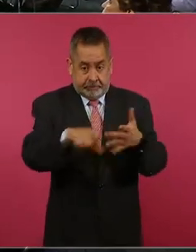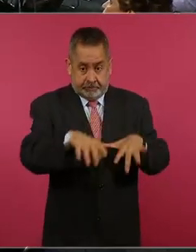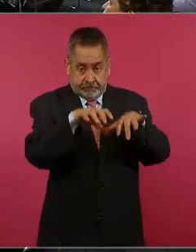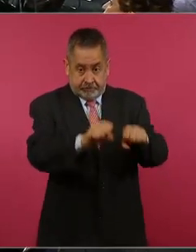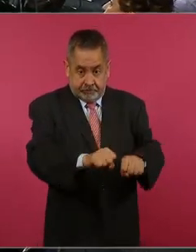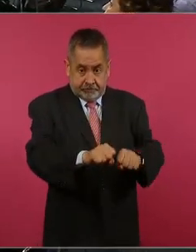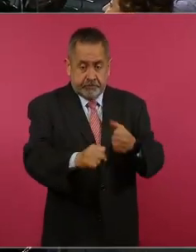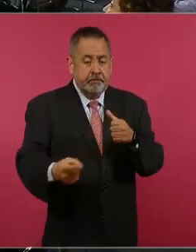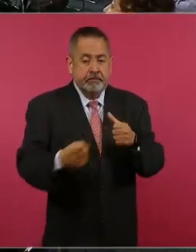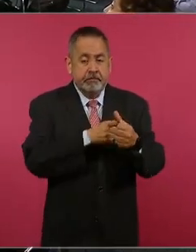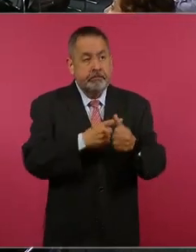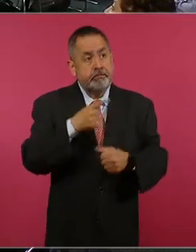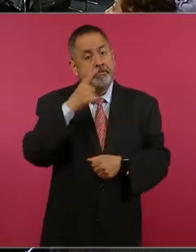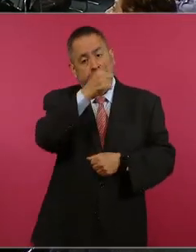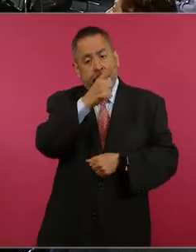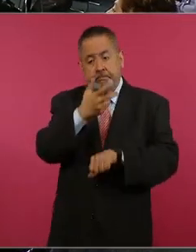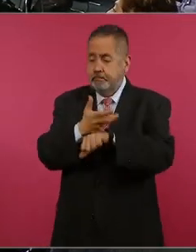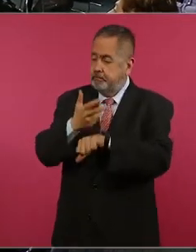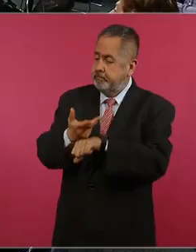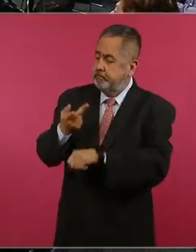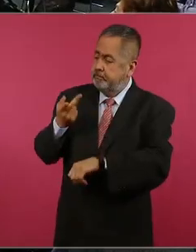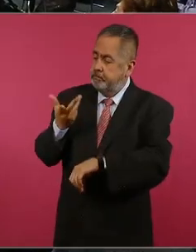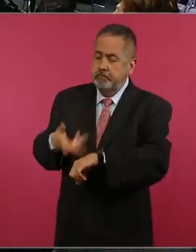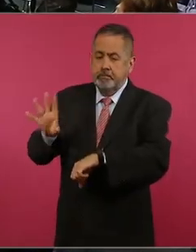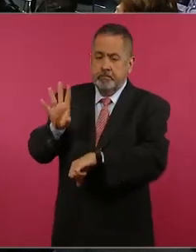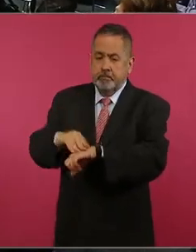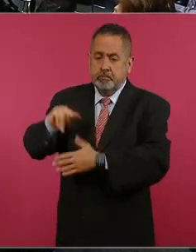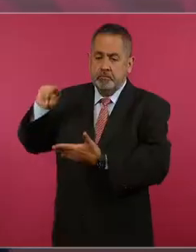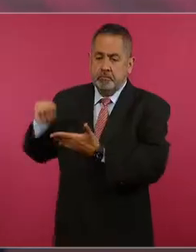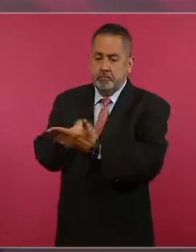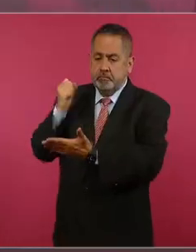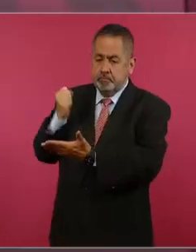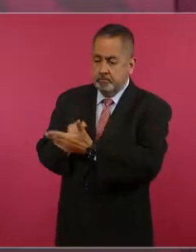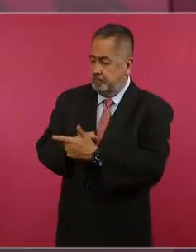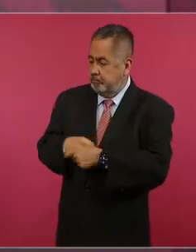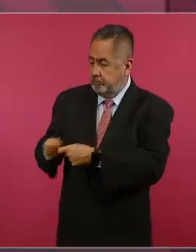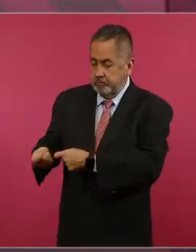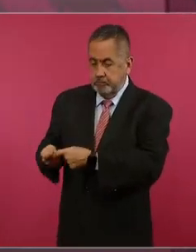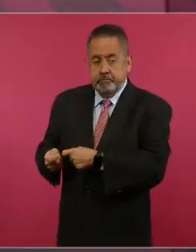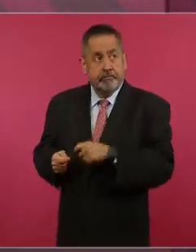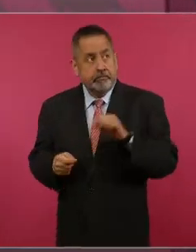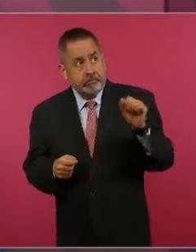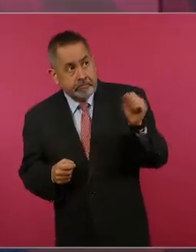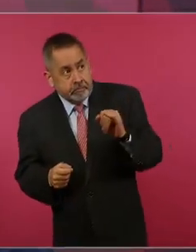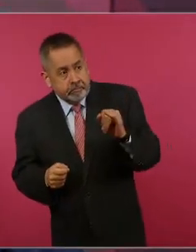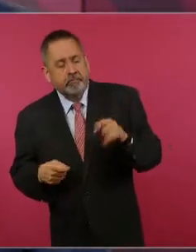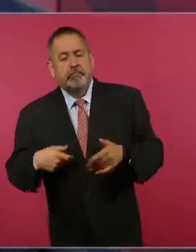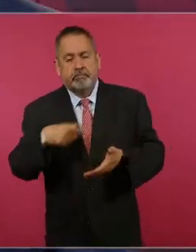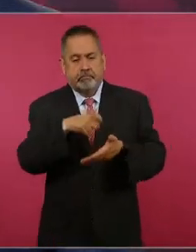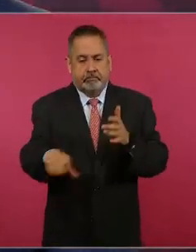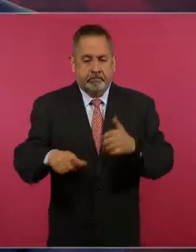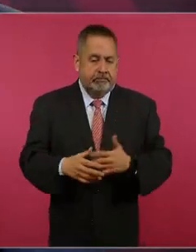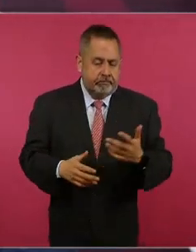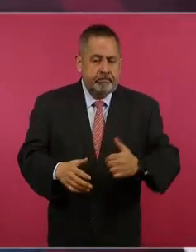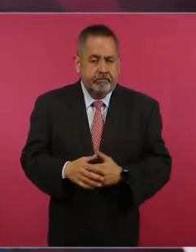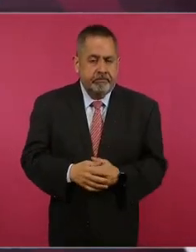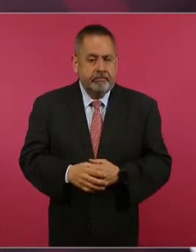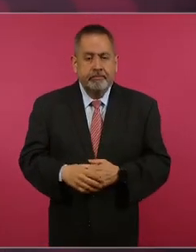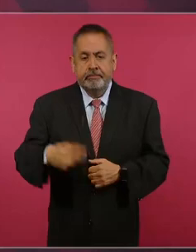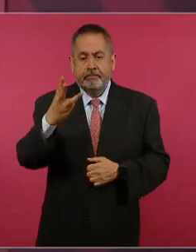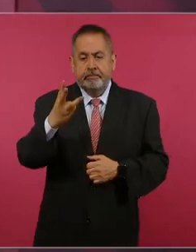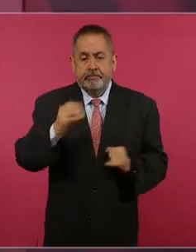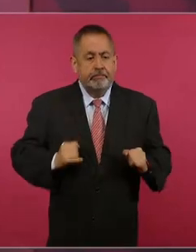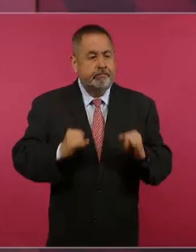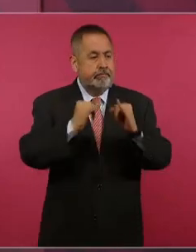necesita la autorización del gobierno de Estados Unidos. y son tres